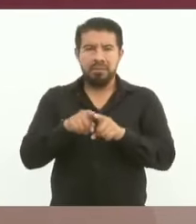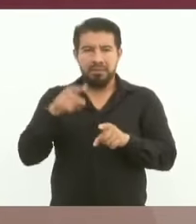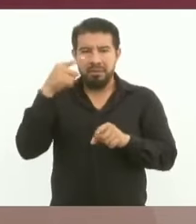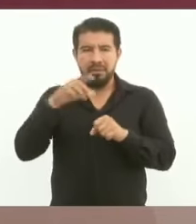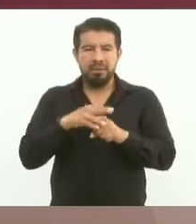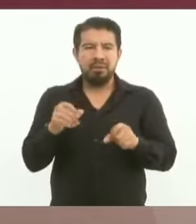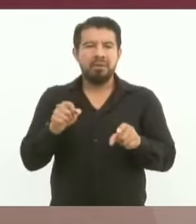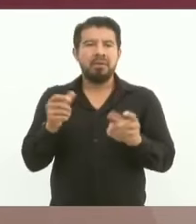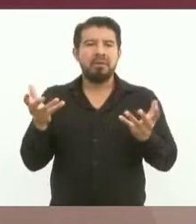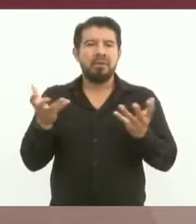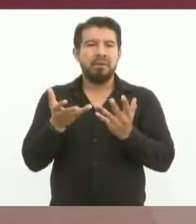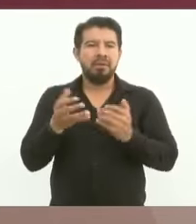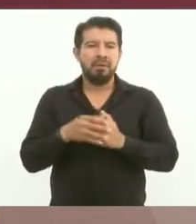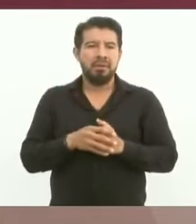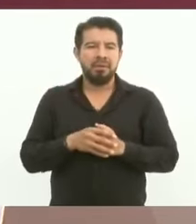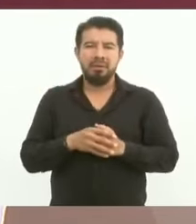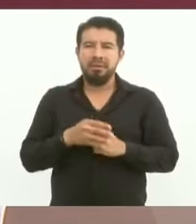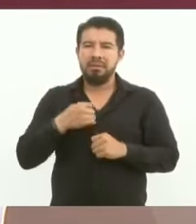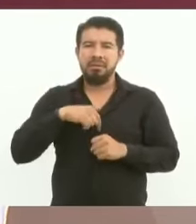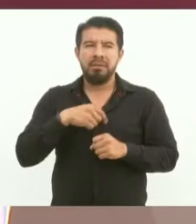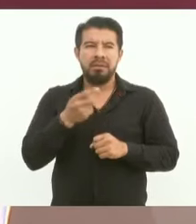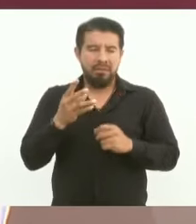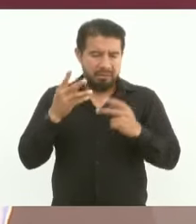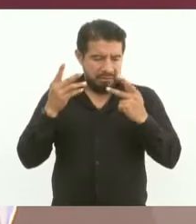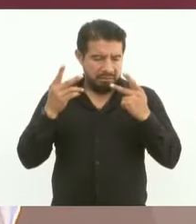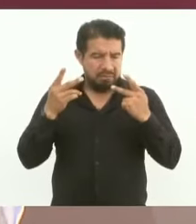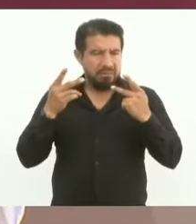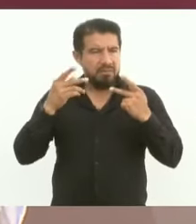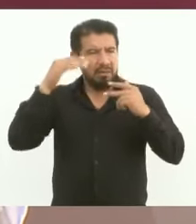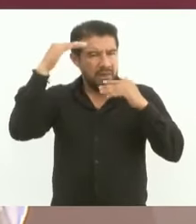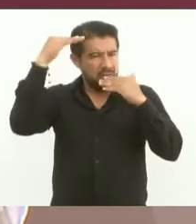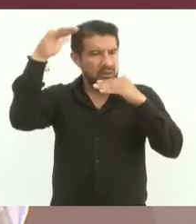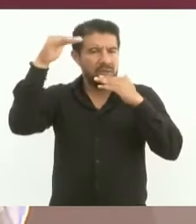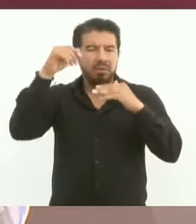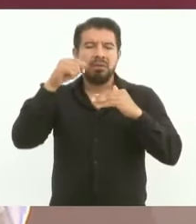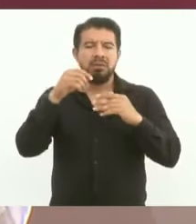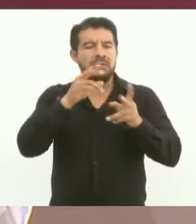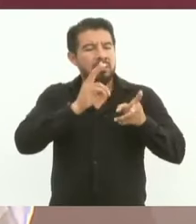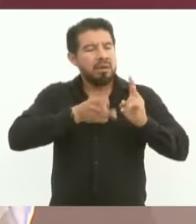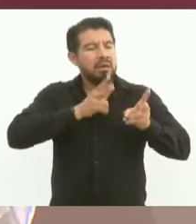que hablar mucho con los jóvenes,